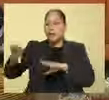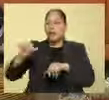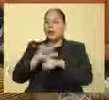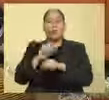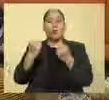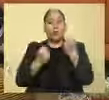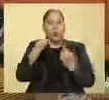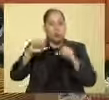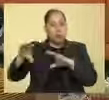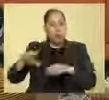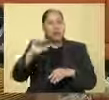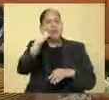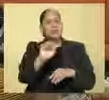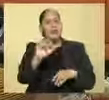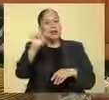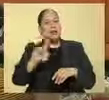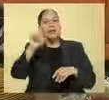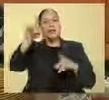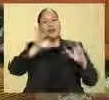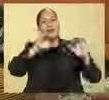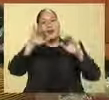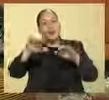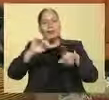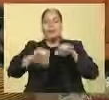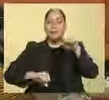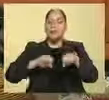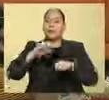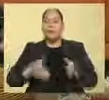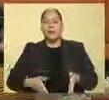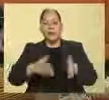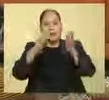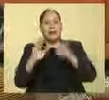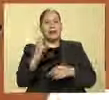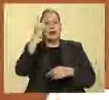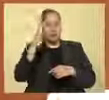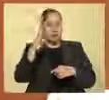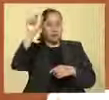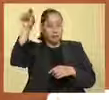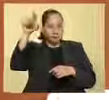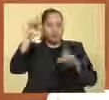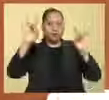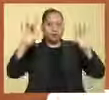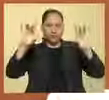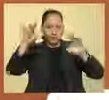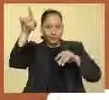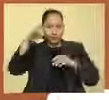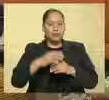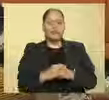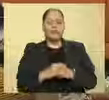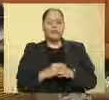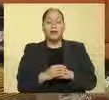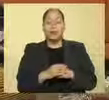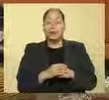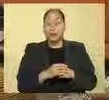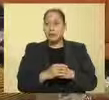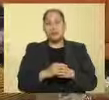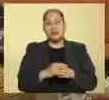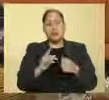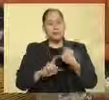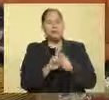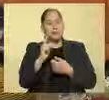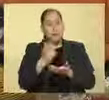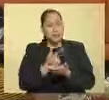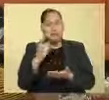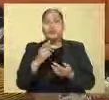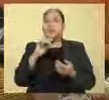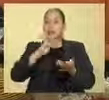y por eso los fines de semana es la convivencia con la familia. Paseo de la Reforma. ¿No? En Paseo de la Reforma. Pues bueno, sin duda es un problema grave que tenemos. Claro.